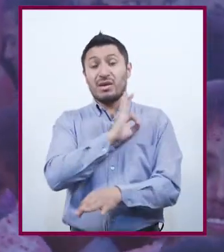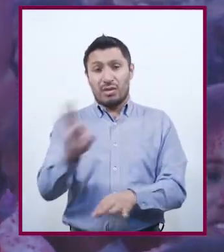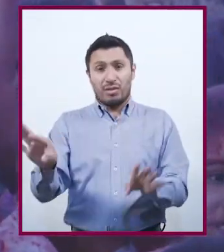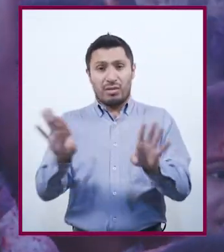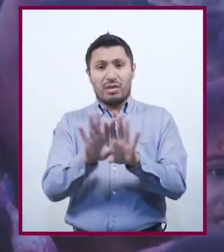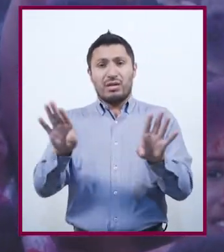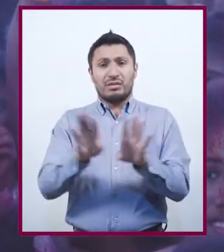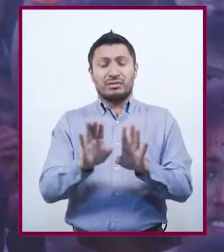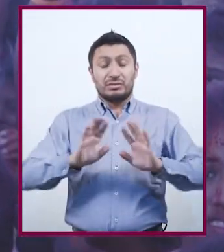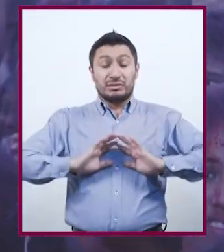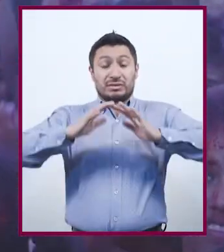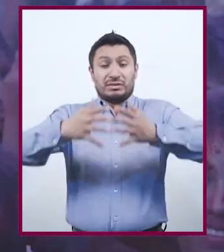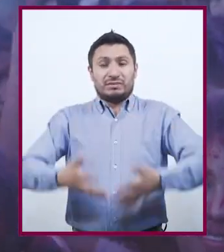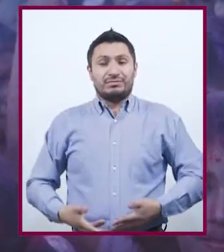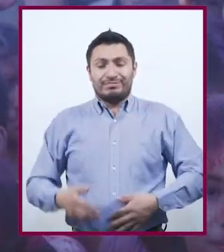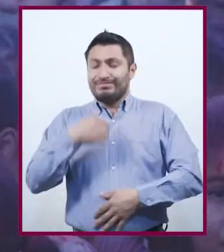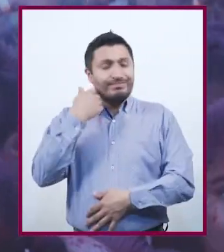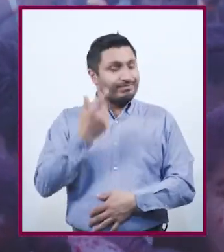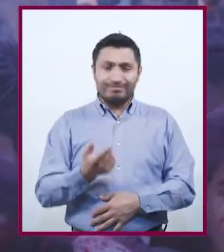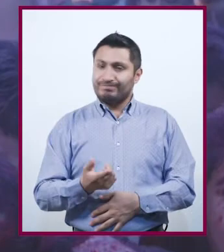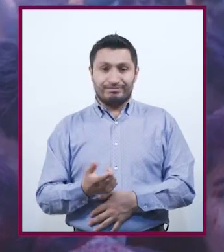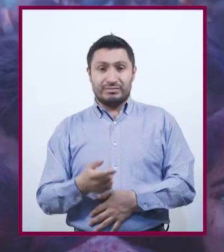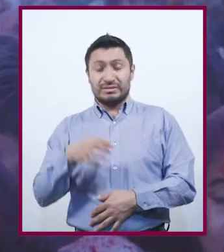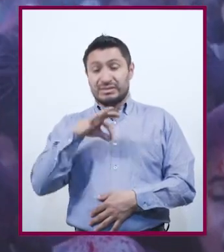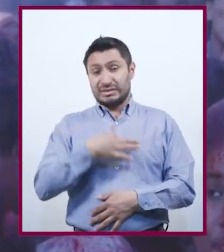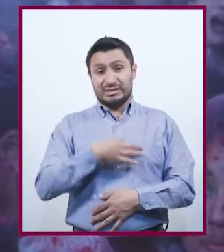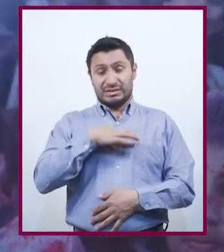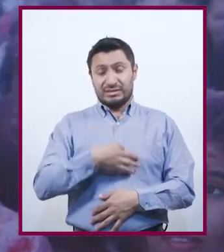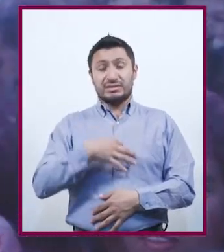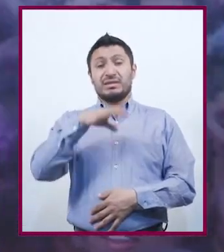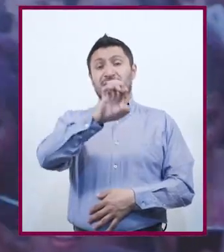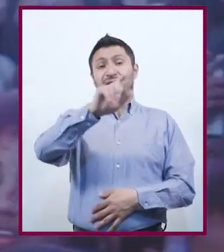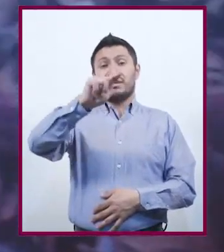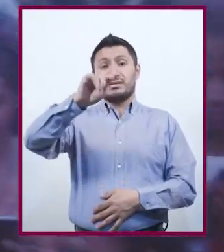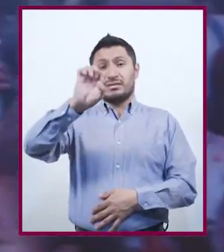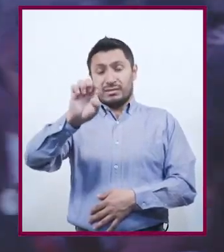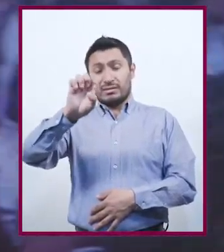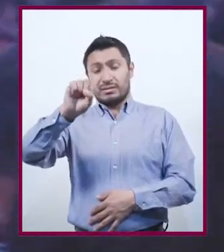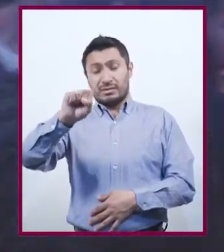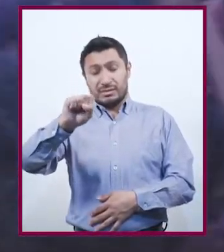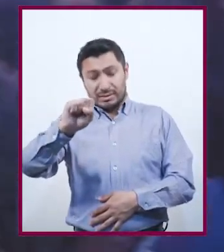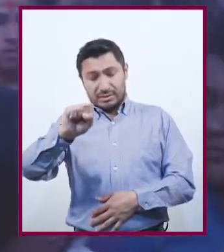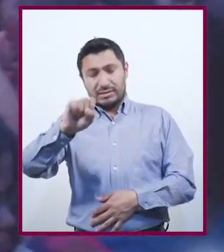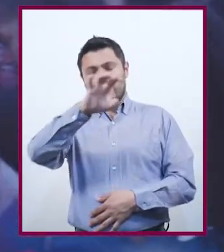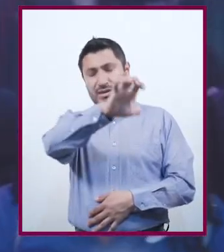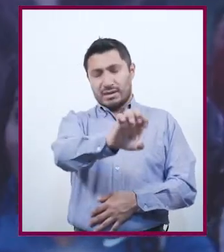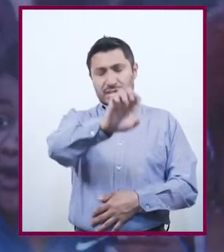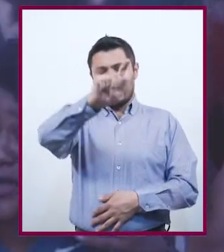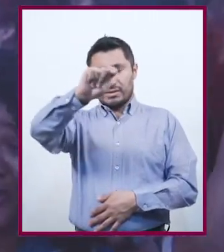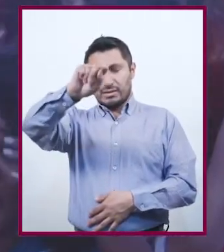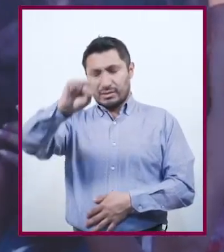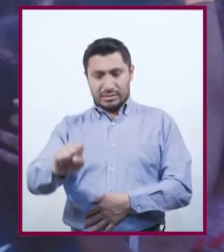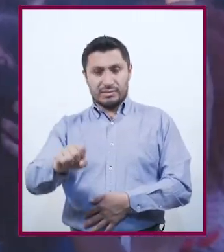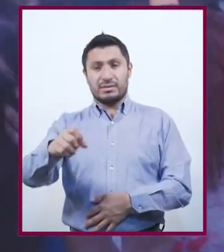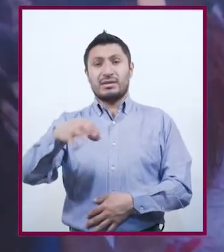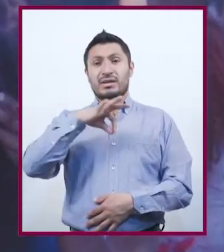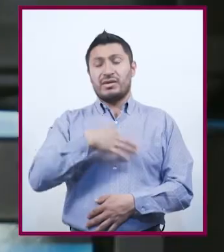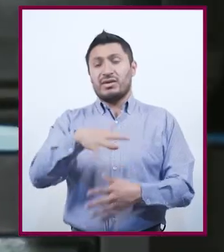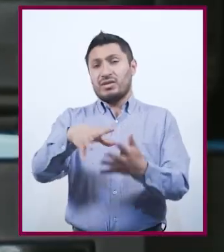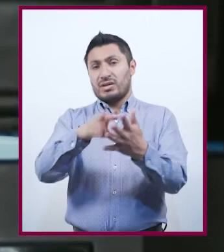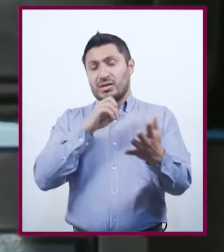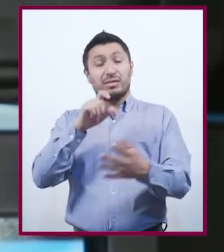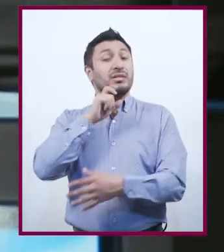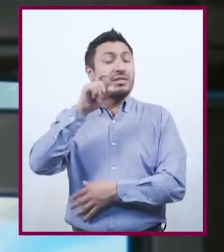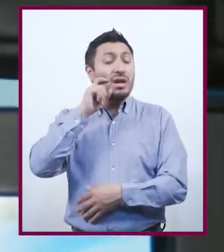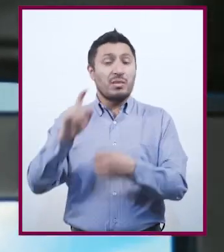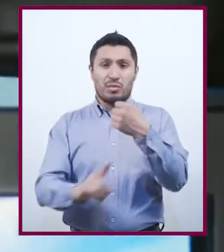integral puede provocar embarazos no deseados, infecciones de transmisión sexual y muchos otros problemas de salud